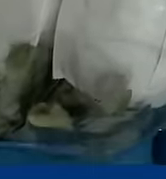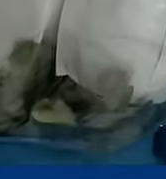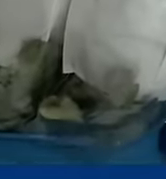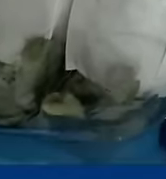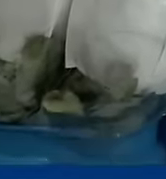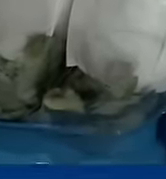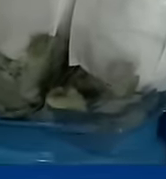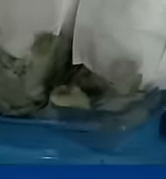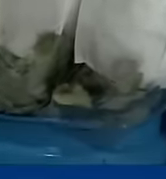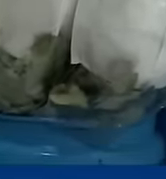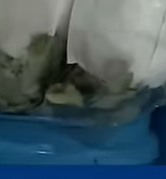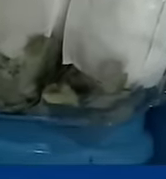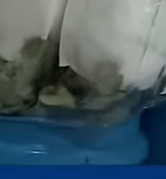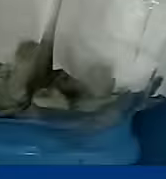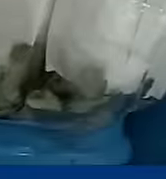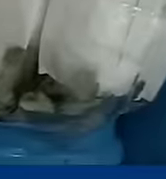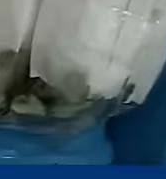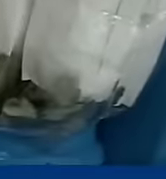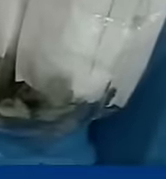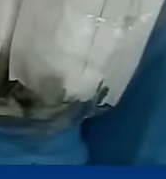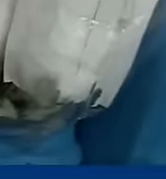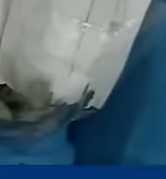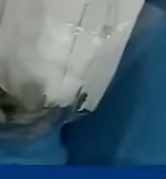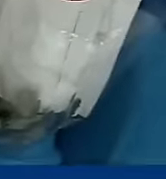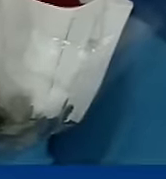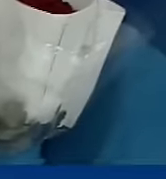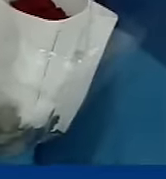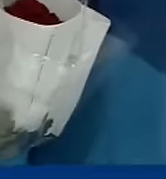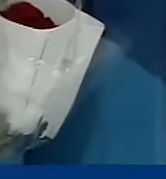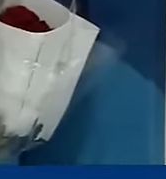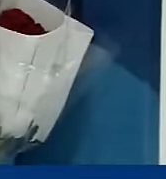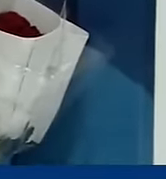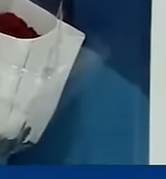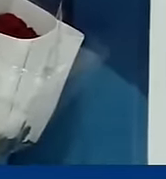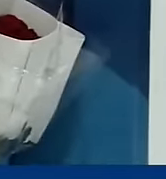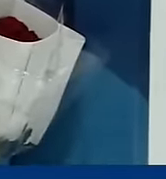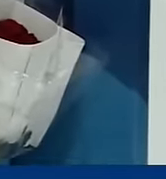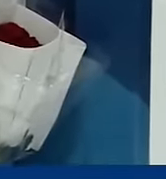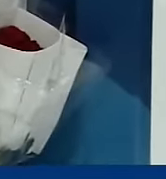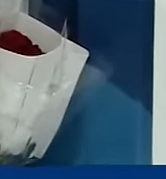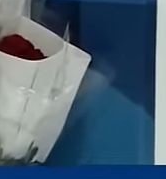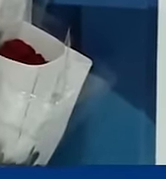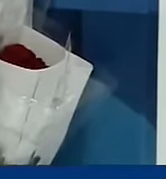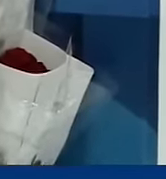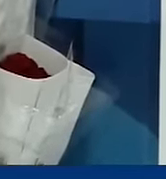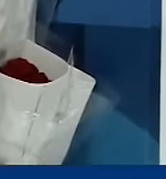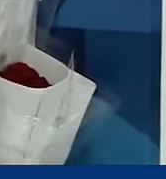emprendedor que Randall Miguel